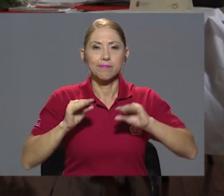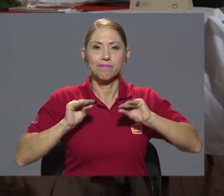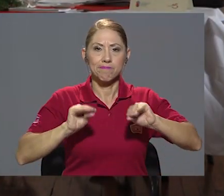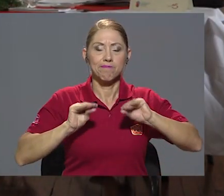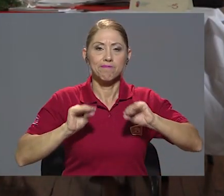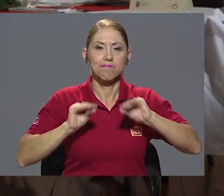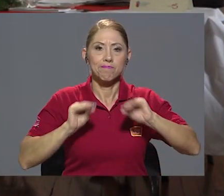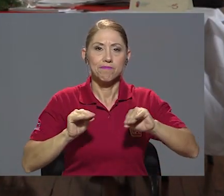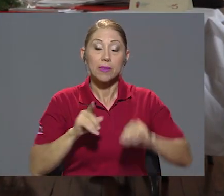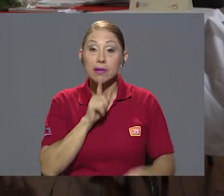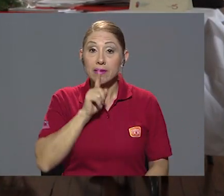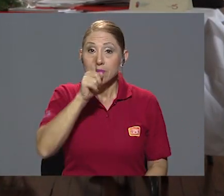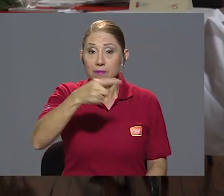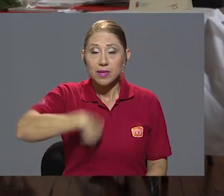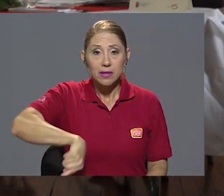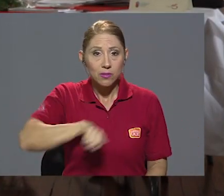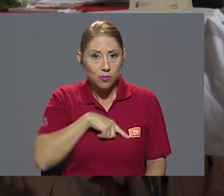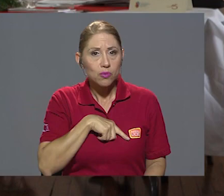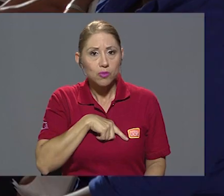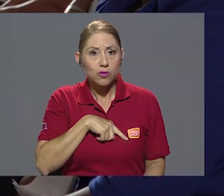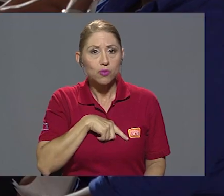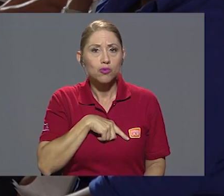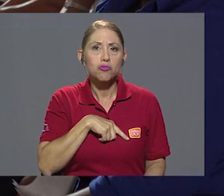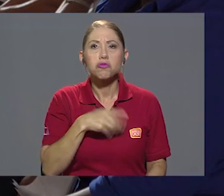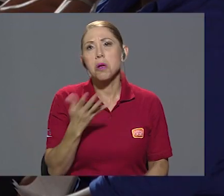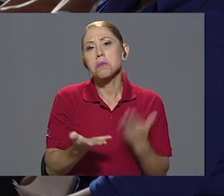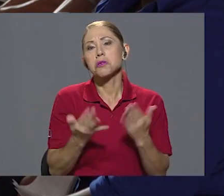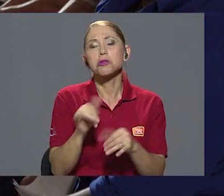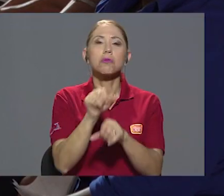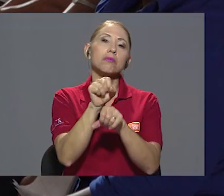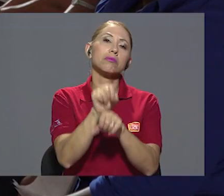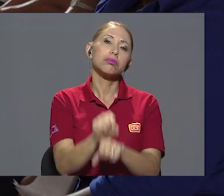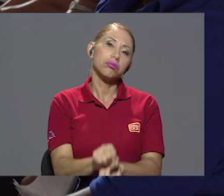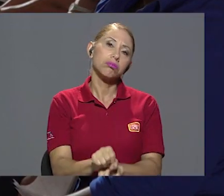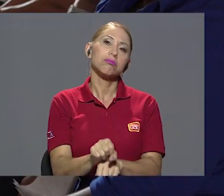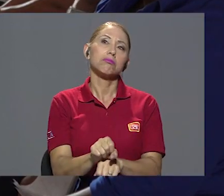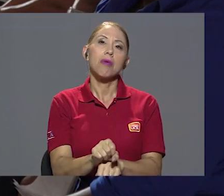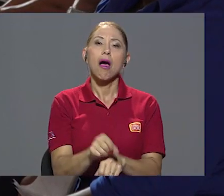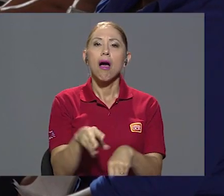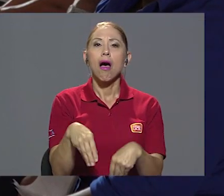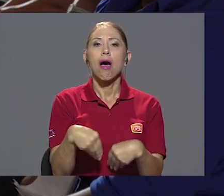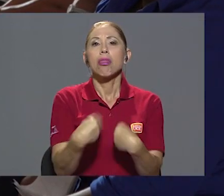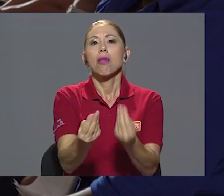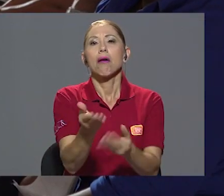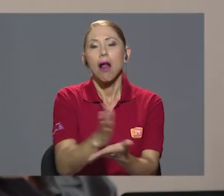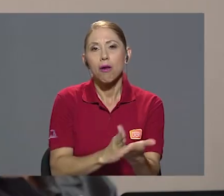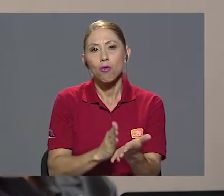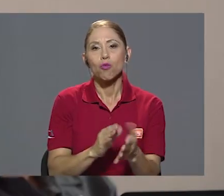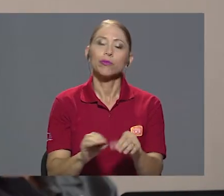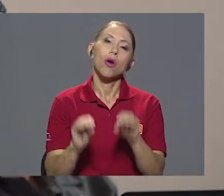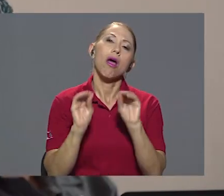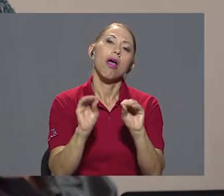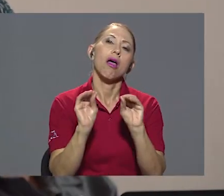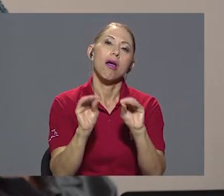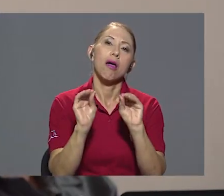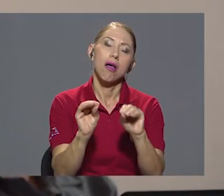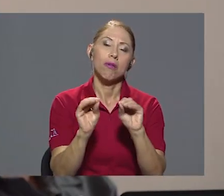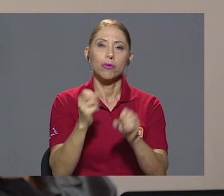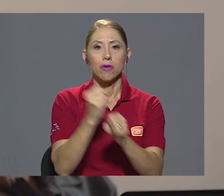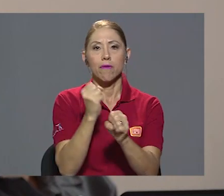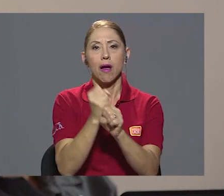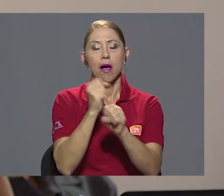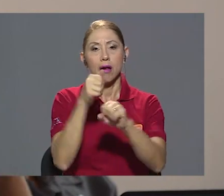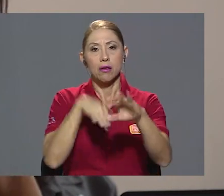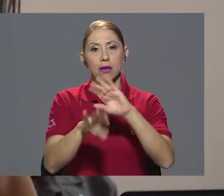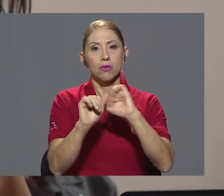repente estamos como acostumbrados a dar algo, a hacer algo en el aula, a trabajar en el aula constantemente, importante, pero cuando no hacemos un cambio rápido